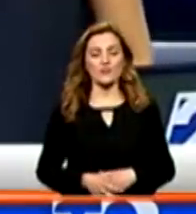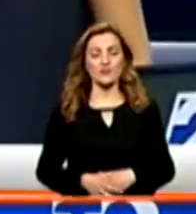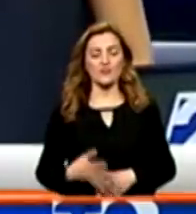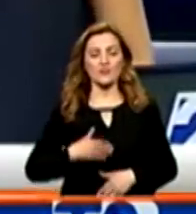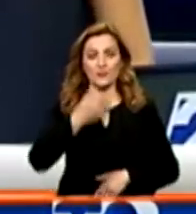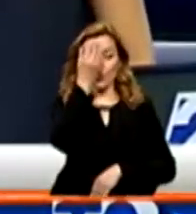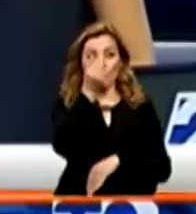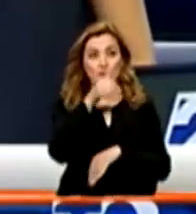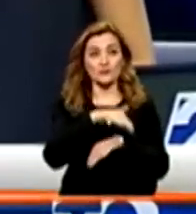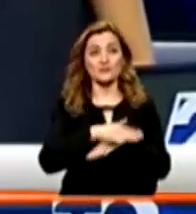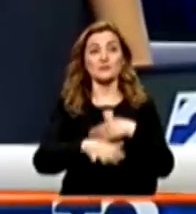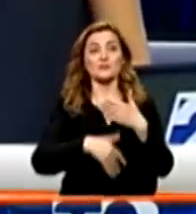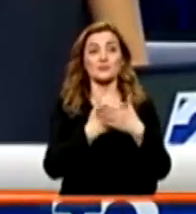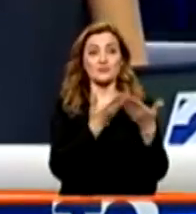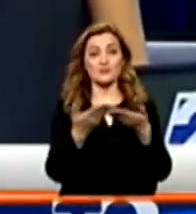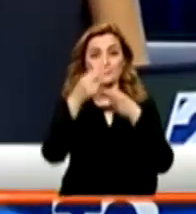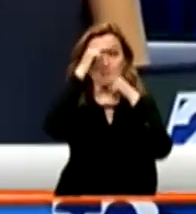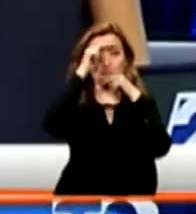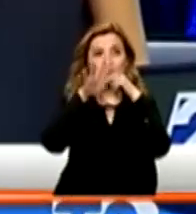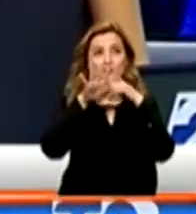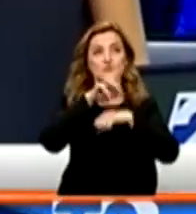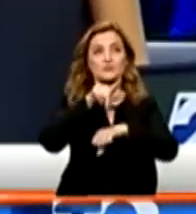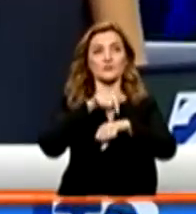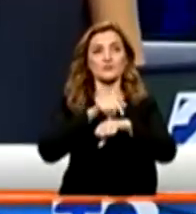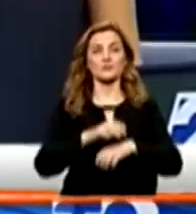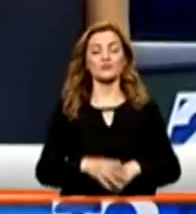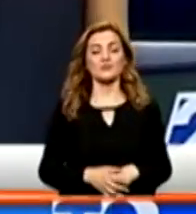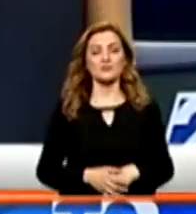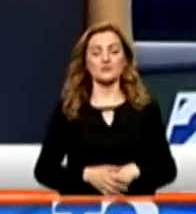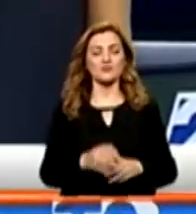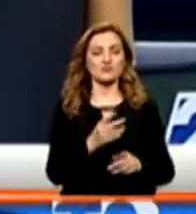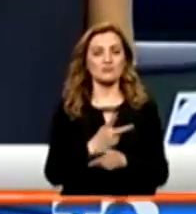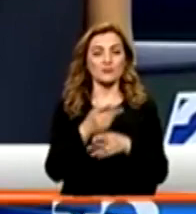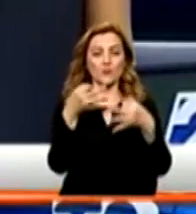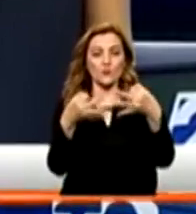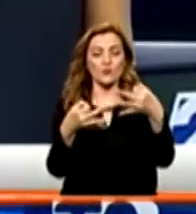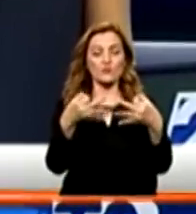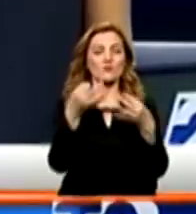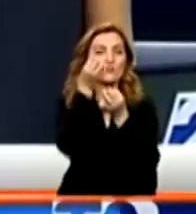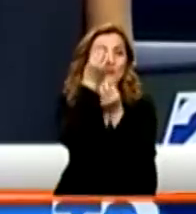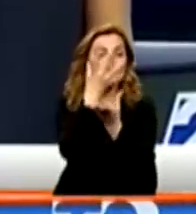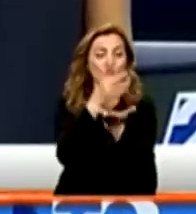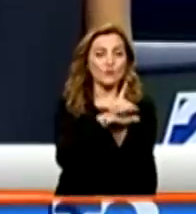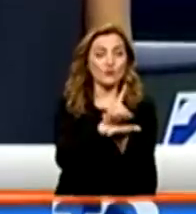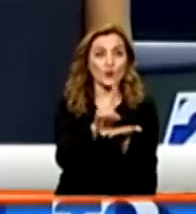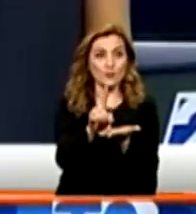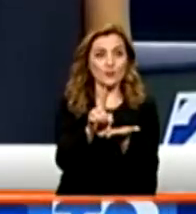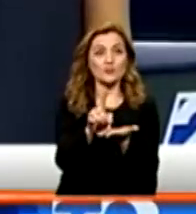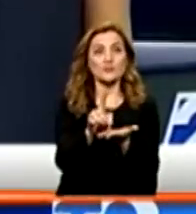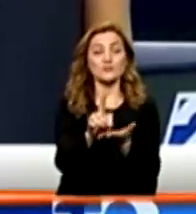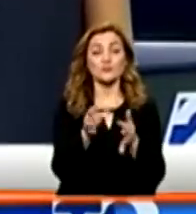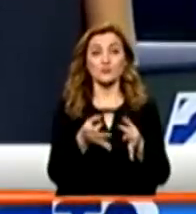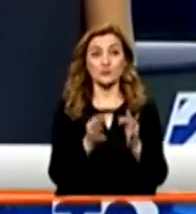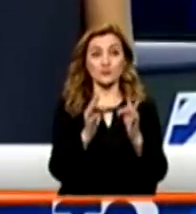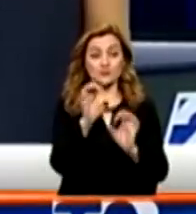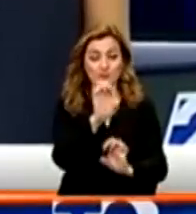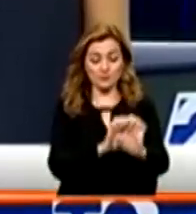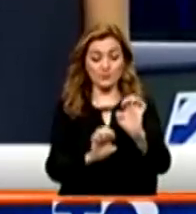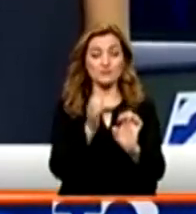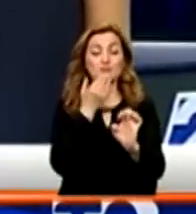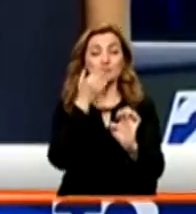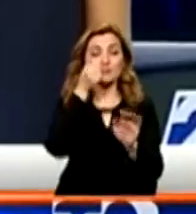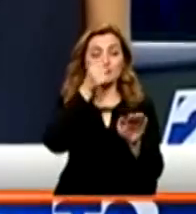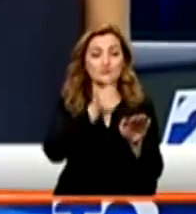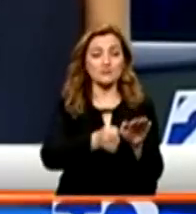¿Qué tal? Muy buenas tardes con todos. Bienvenidos a 24 horas. El Consejo de la Judicatura anunciará esta semana el mecanismo de evaluación de los